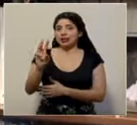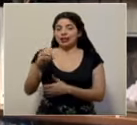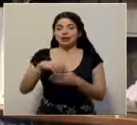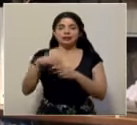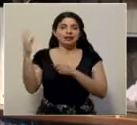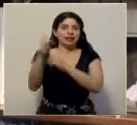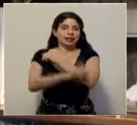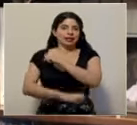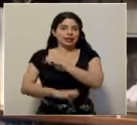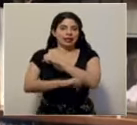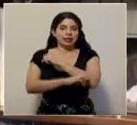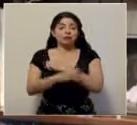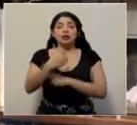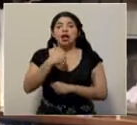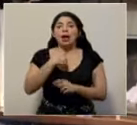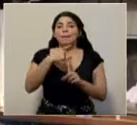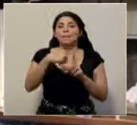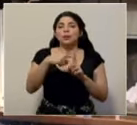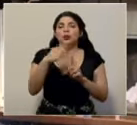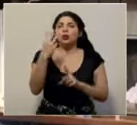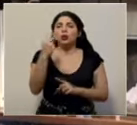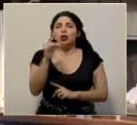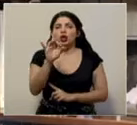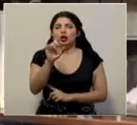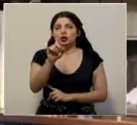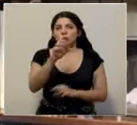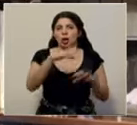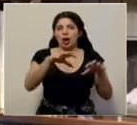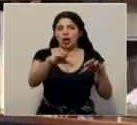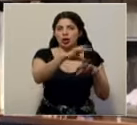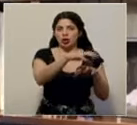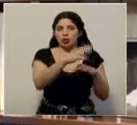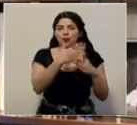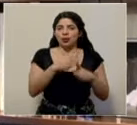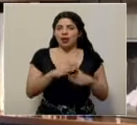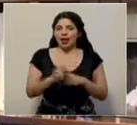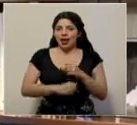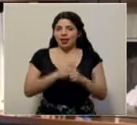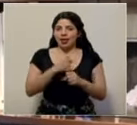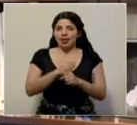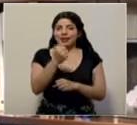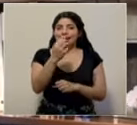son extranjeros. Tenemos casos positivos en 81 cantones. Por edad son